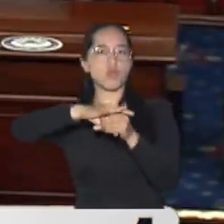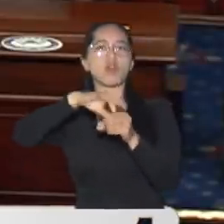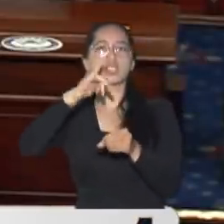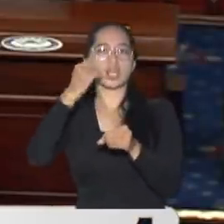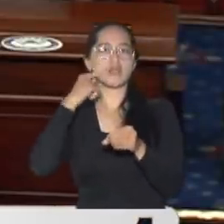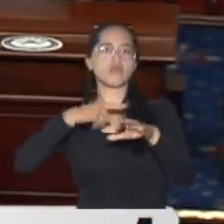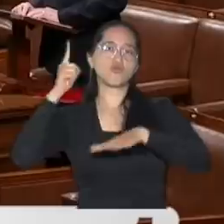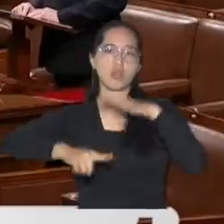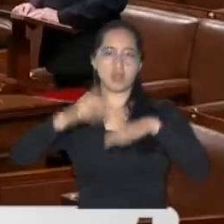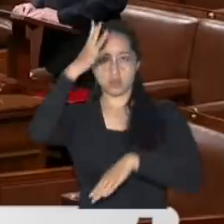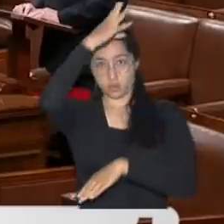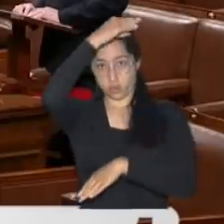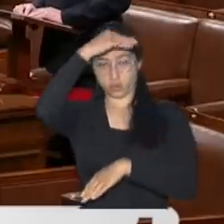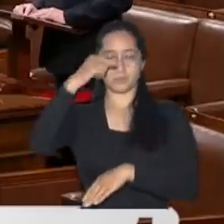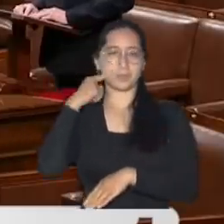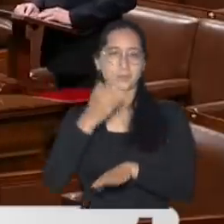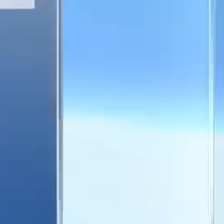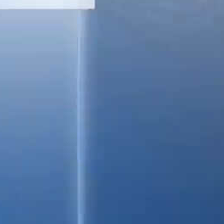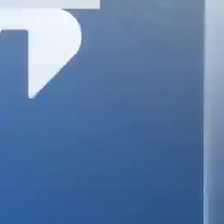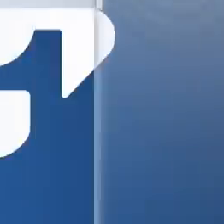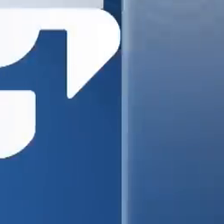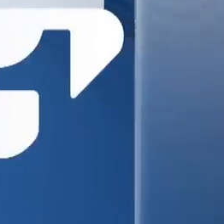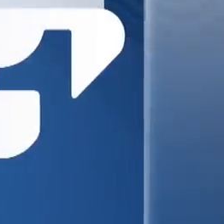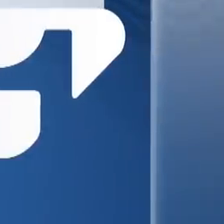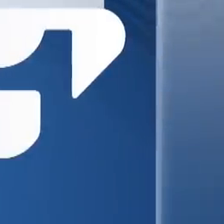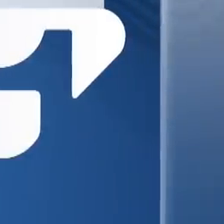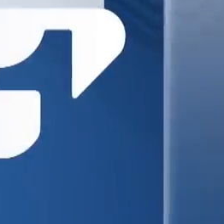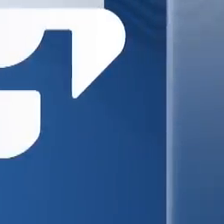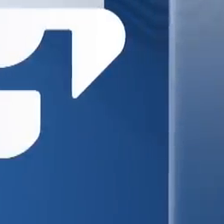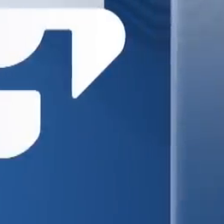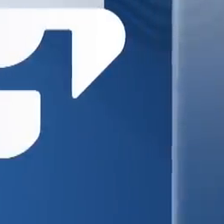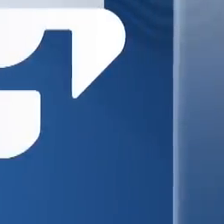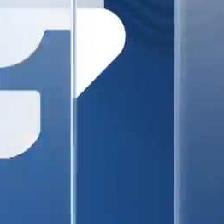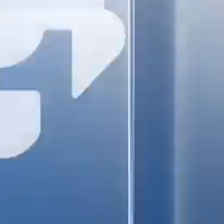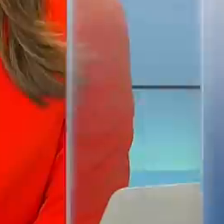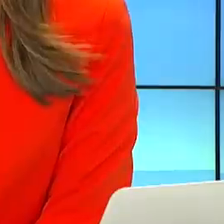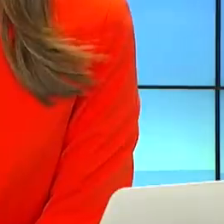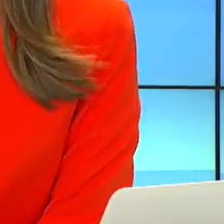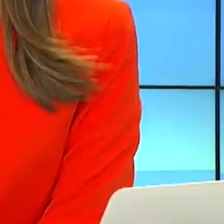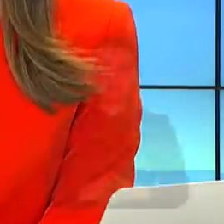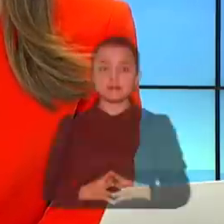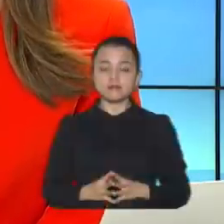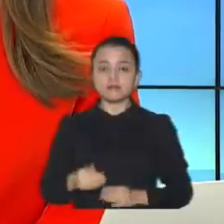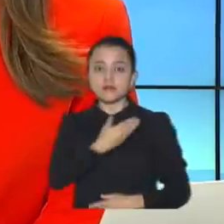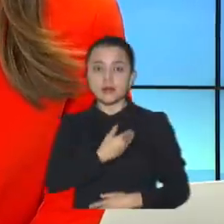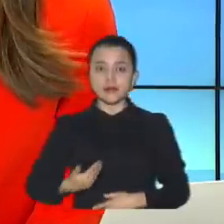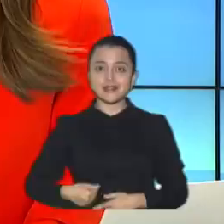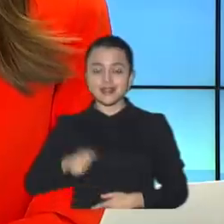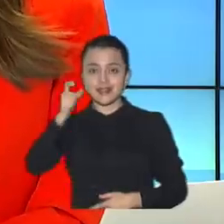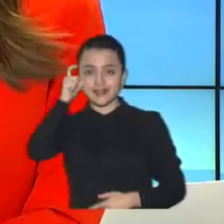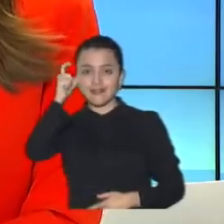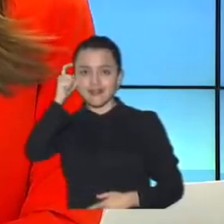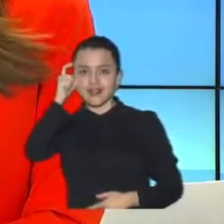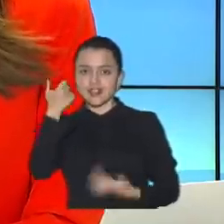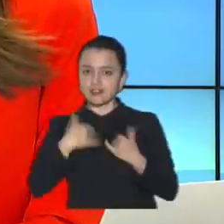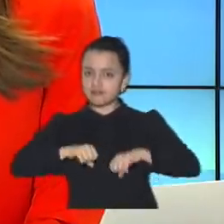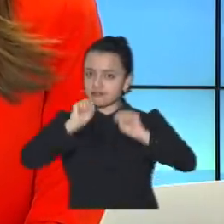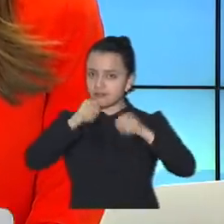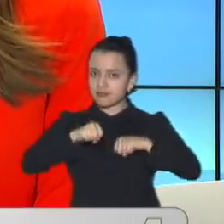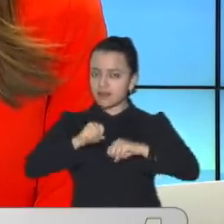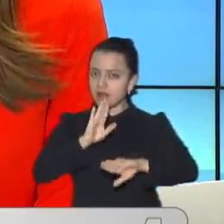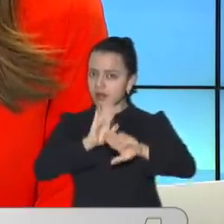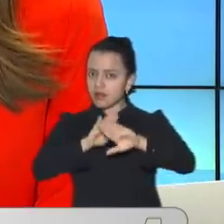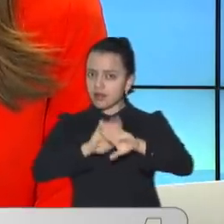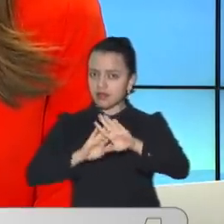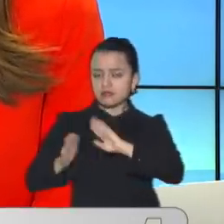volvemos. El presidente electo de Estados Unidos, Joe Biden, afirmó